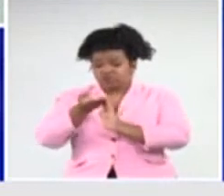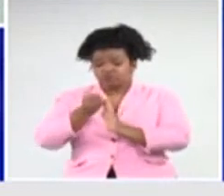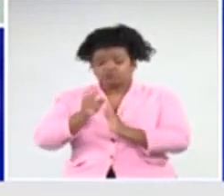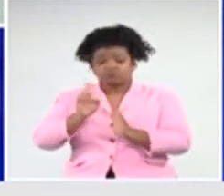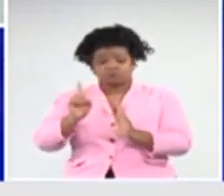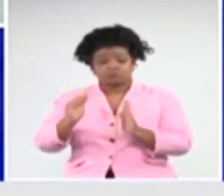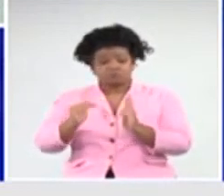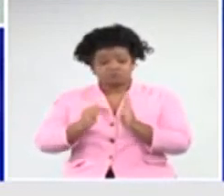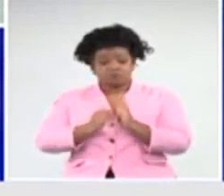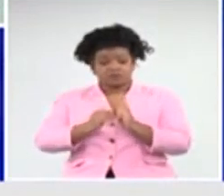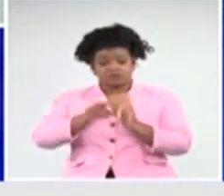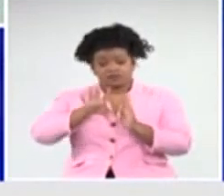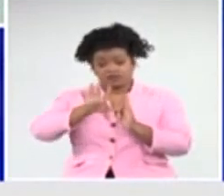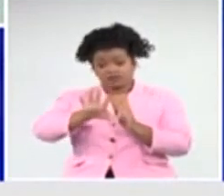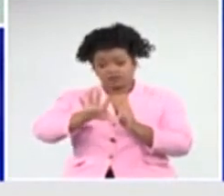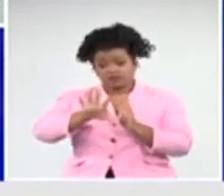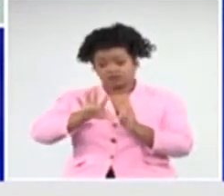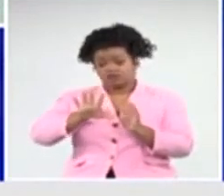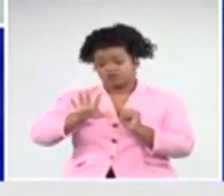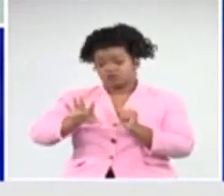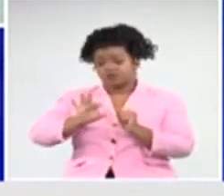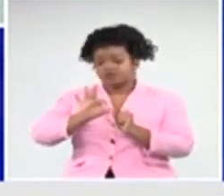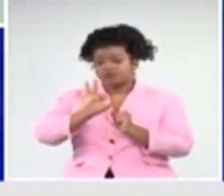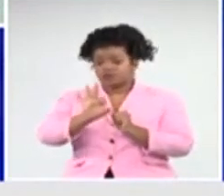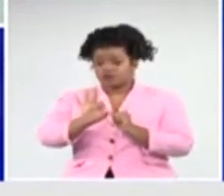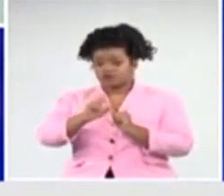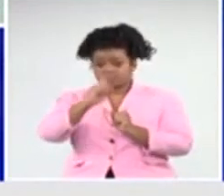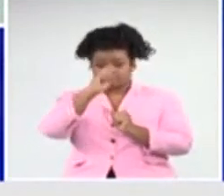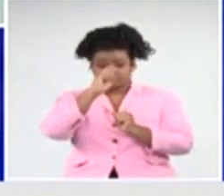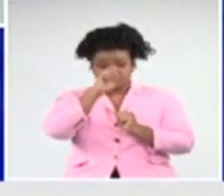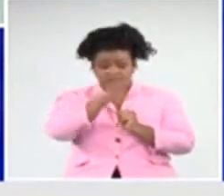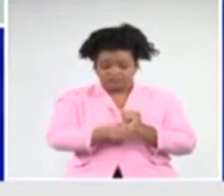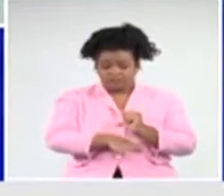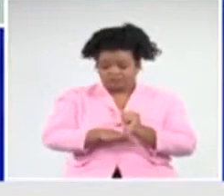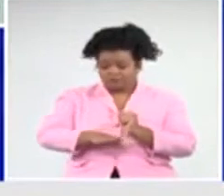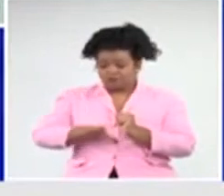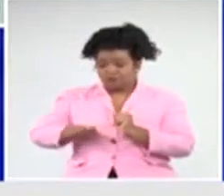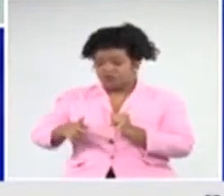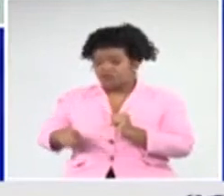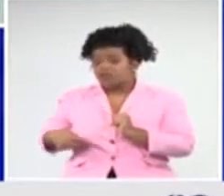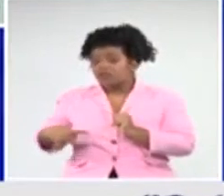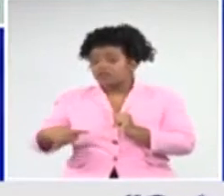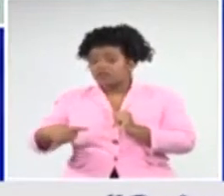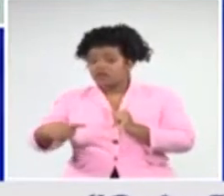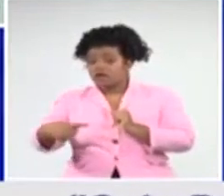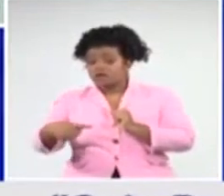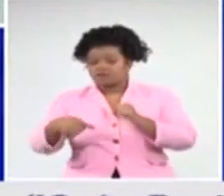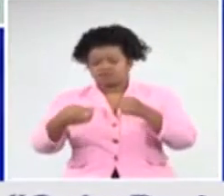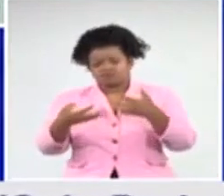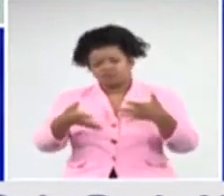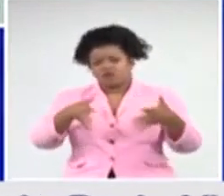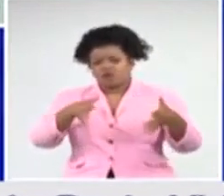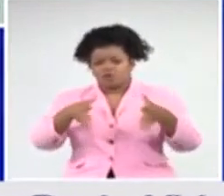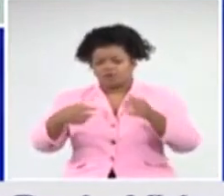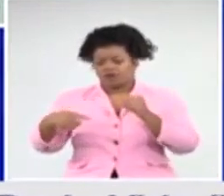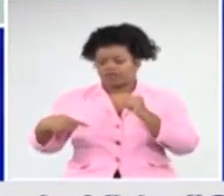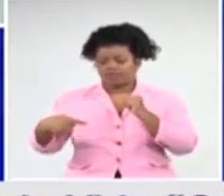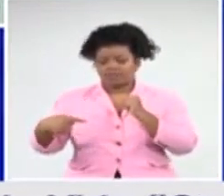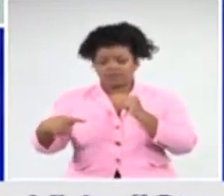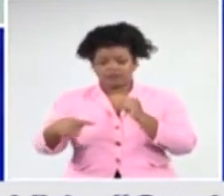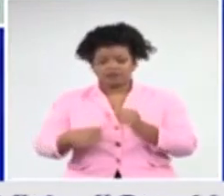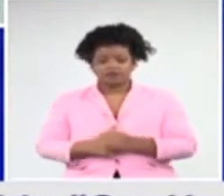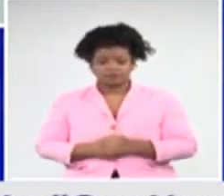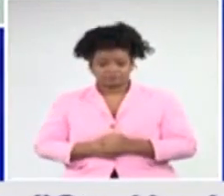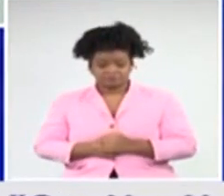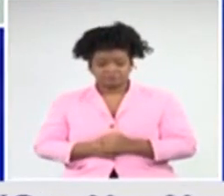1.558 casos pediátricos por día como promedio. Incluso es un